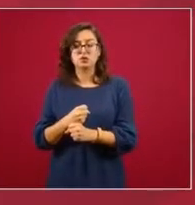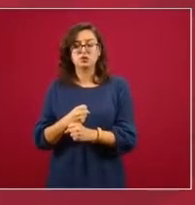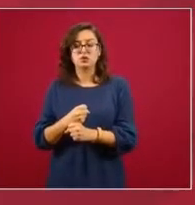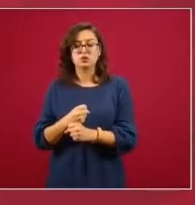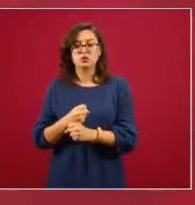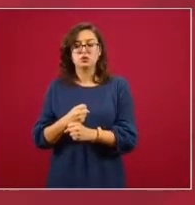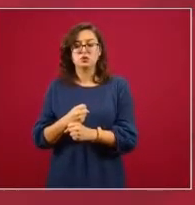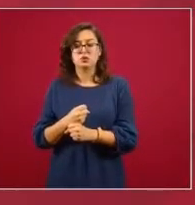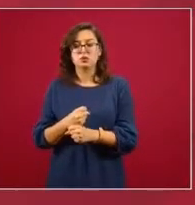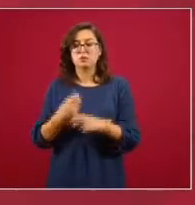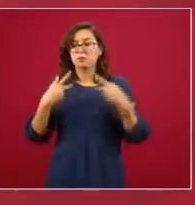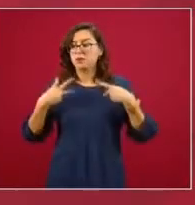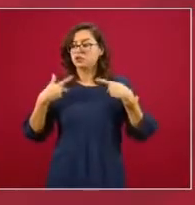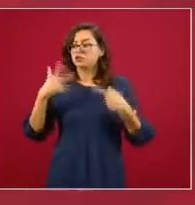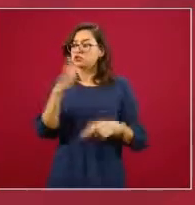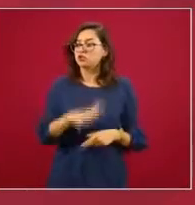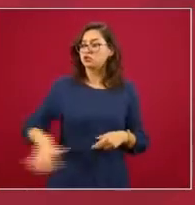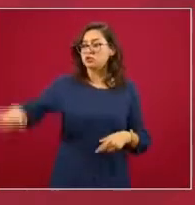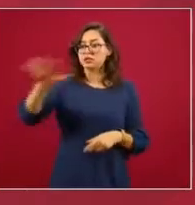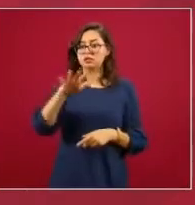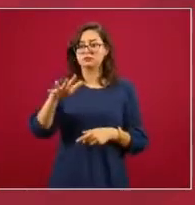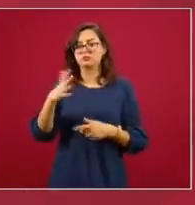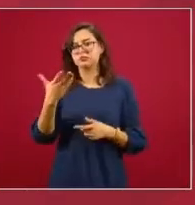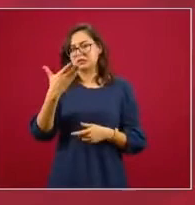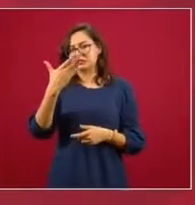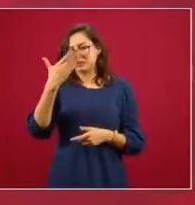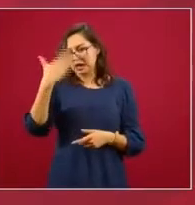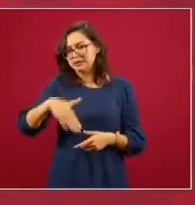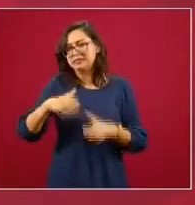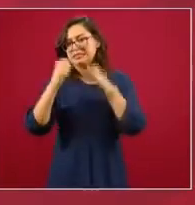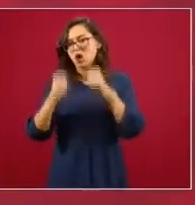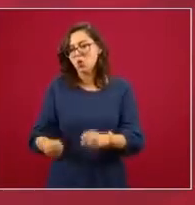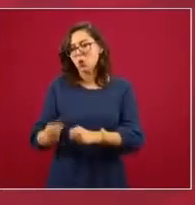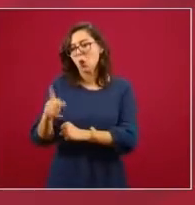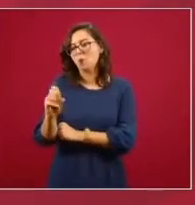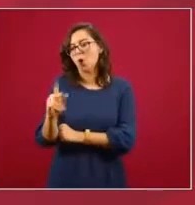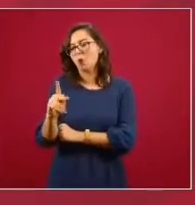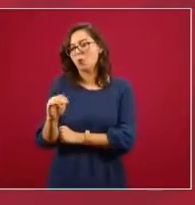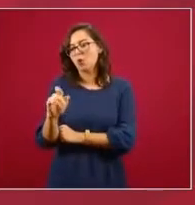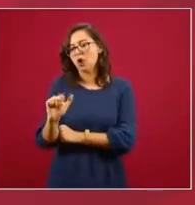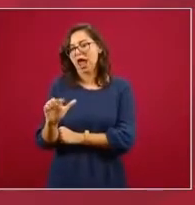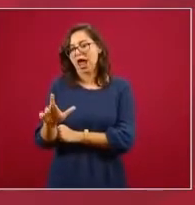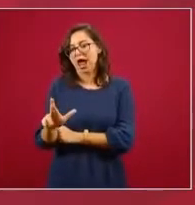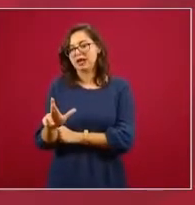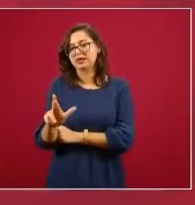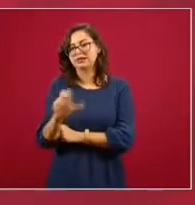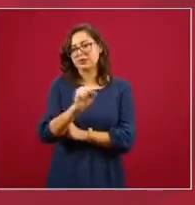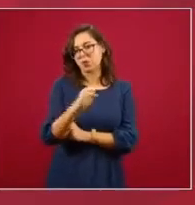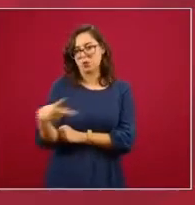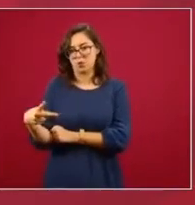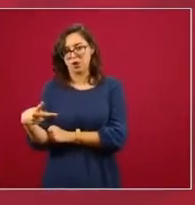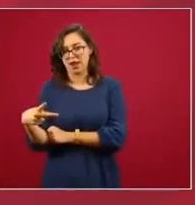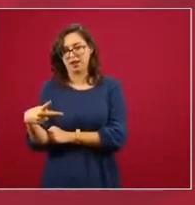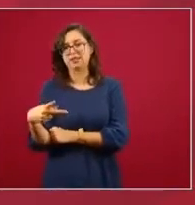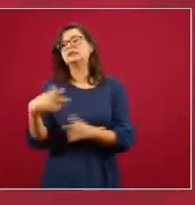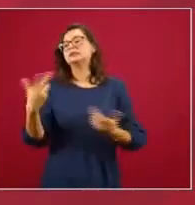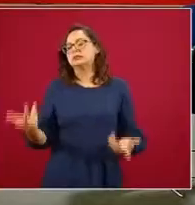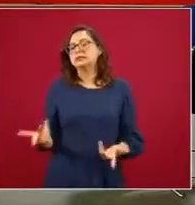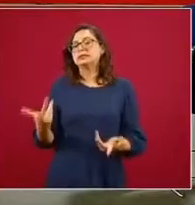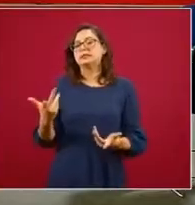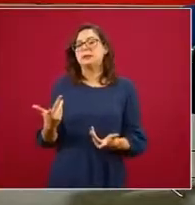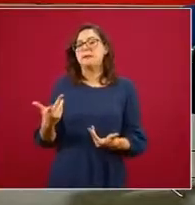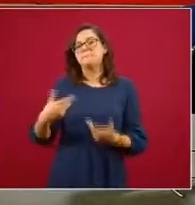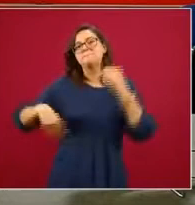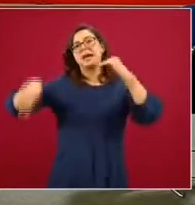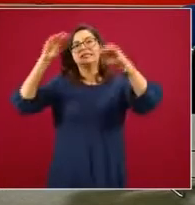modelo de protección social en salud, conocido más frecuentemente como Seguro Popular por su brazo operativo, deliberadamente